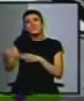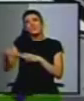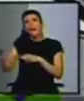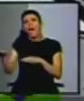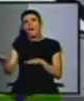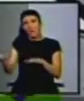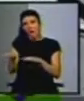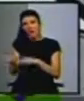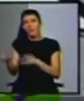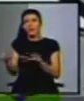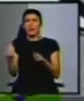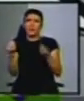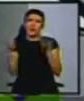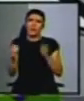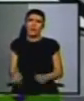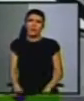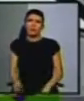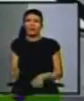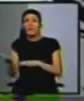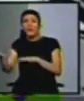menos,